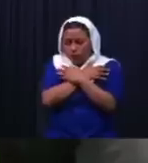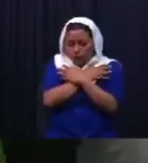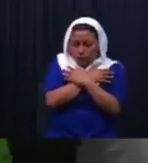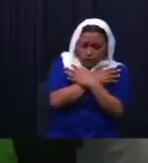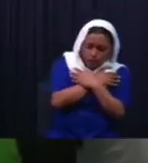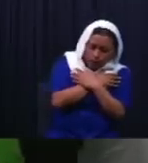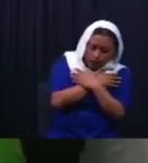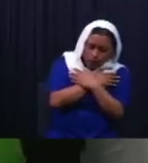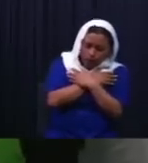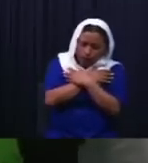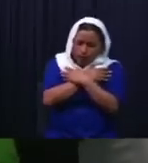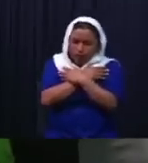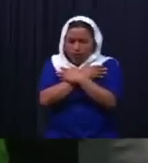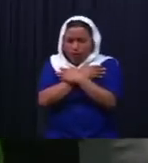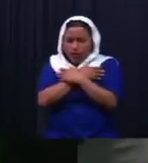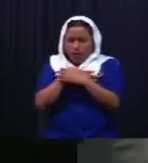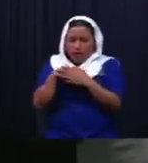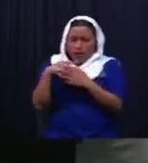Señor.